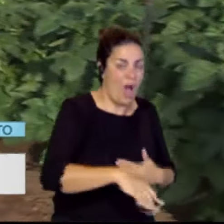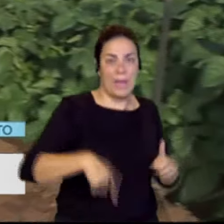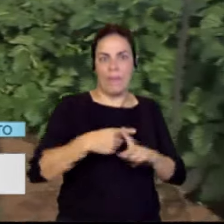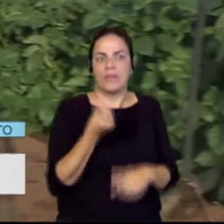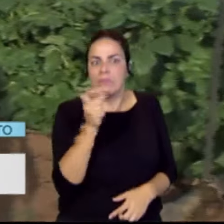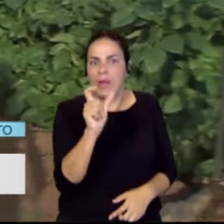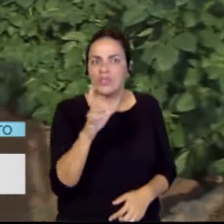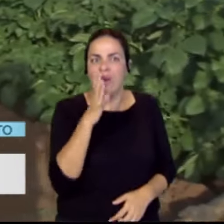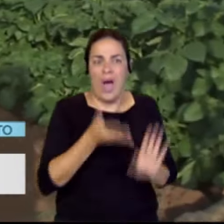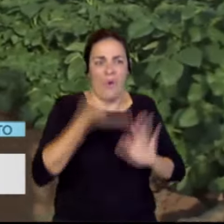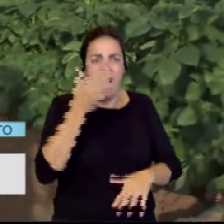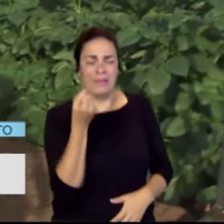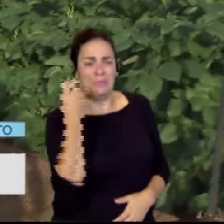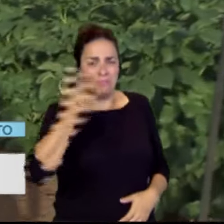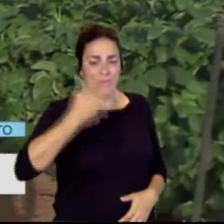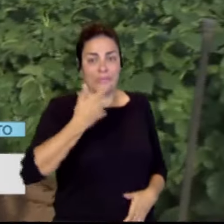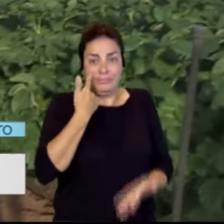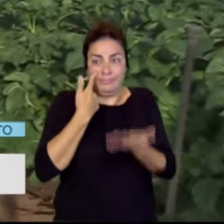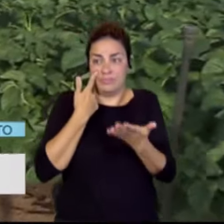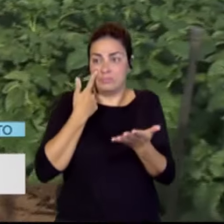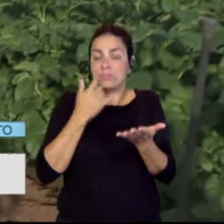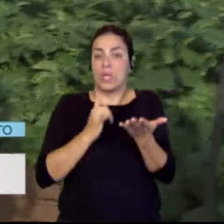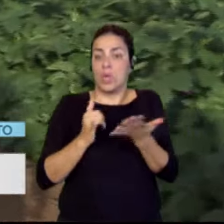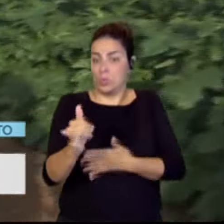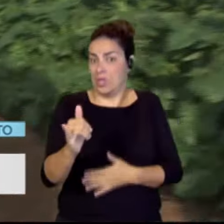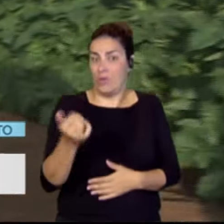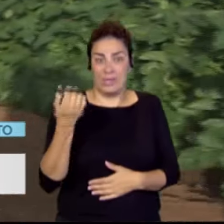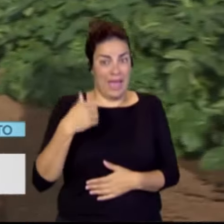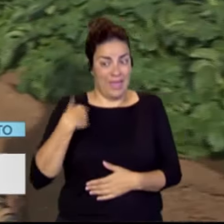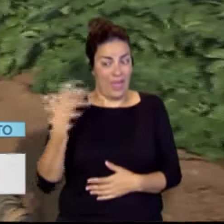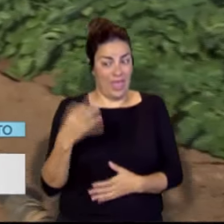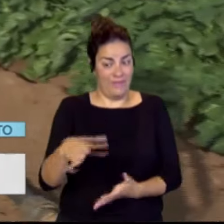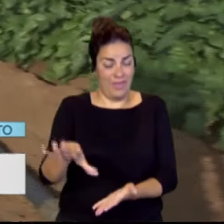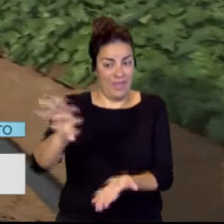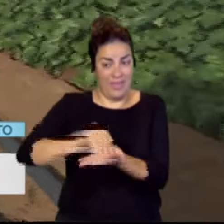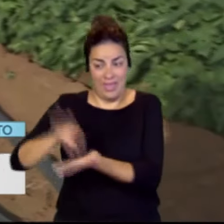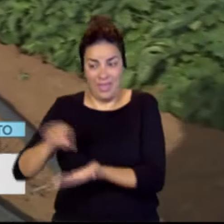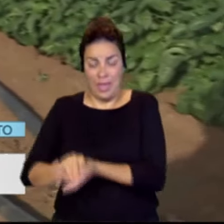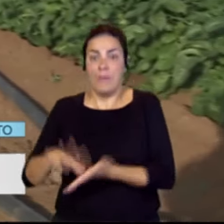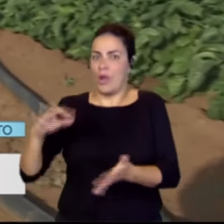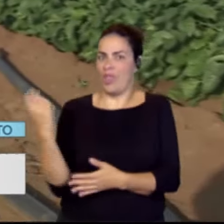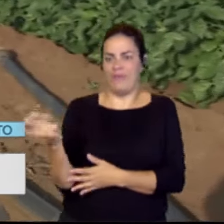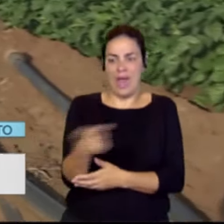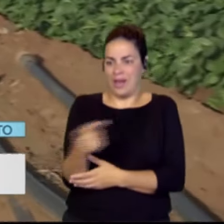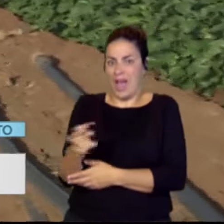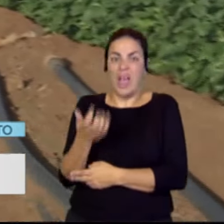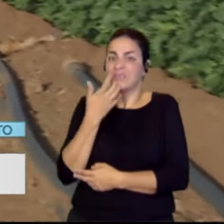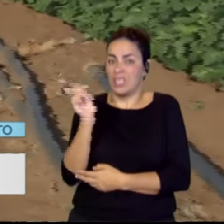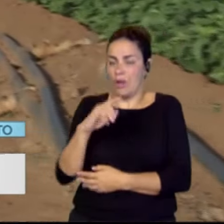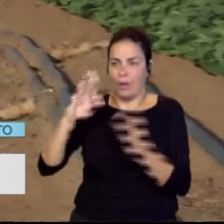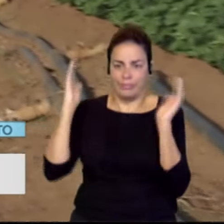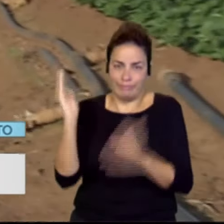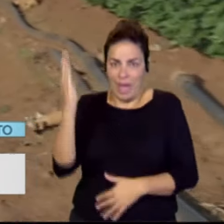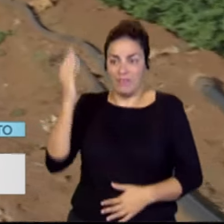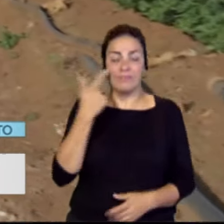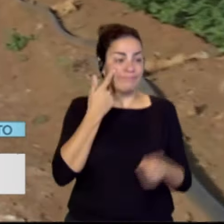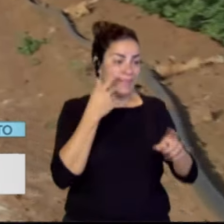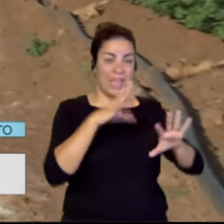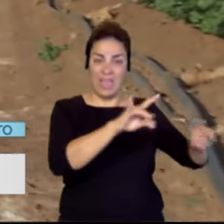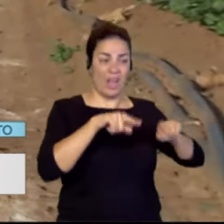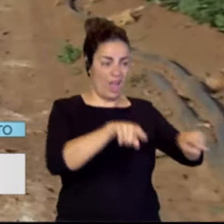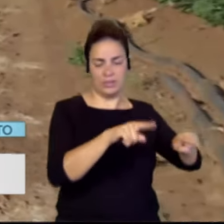Mira este cultivo ya está casi para y hay que regarlo porque si no se echa a perder esa tierra de ahí la verás que se va a quedar en barbecho que no se va a poder